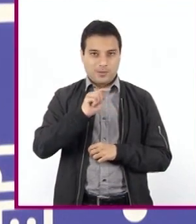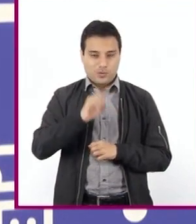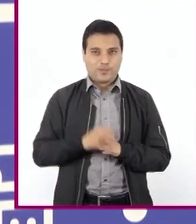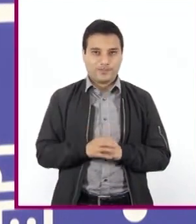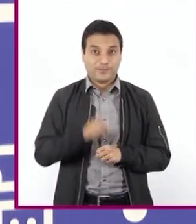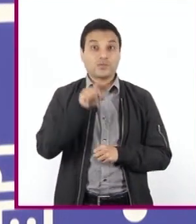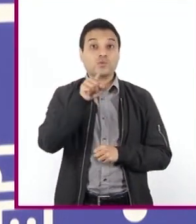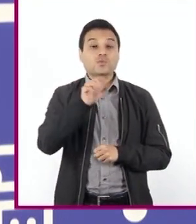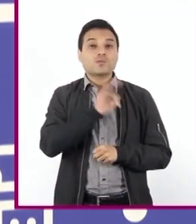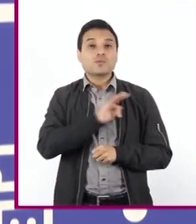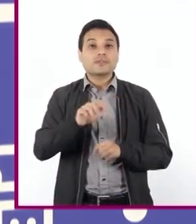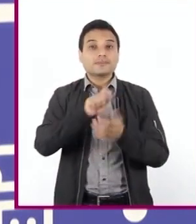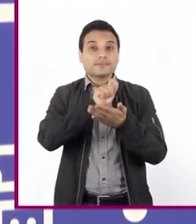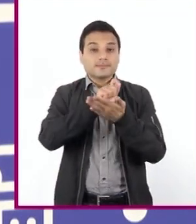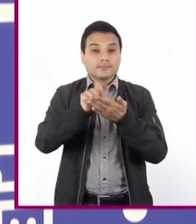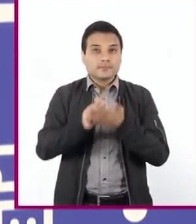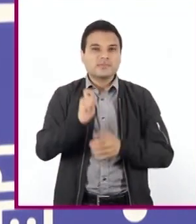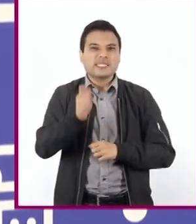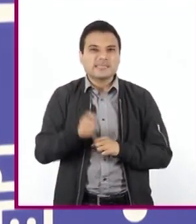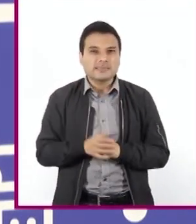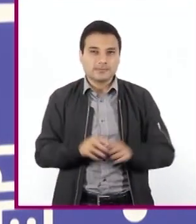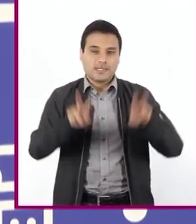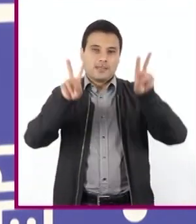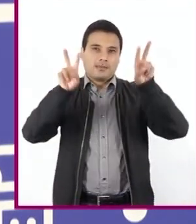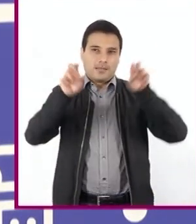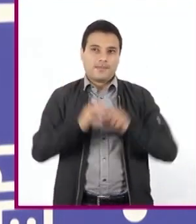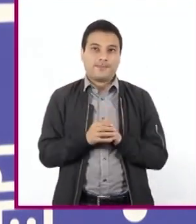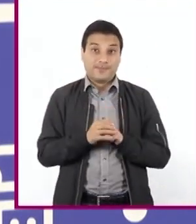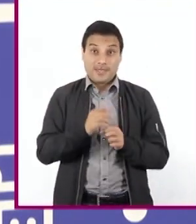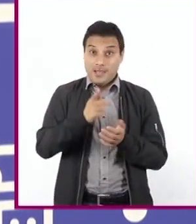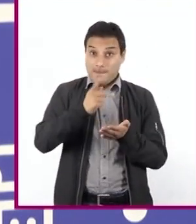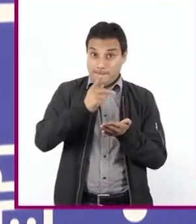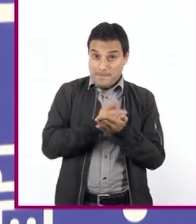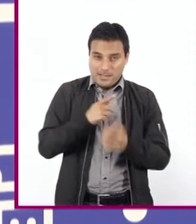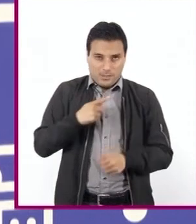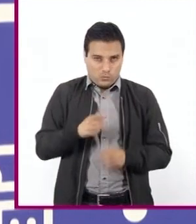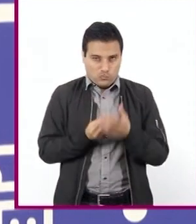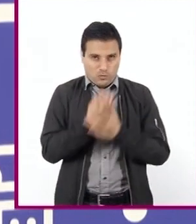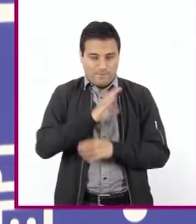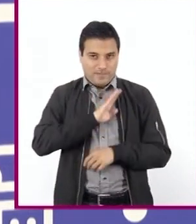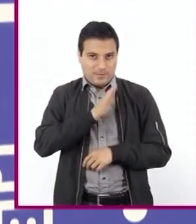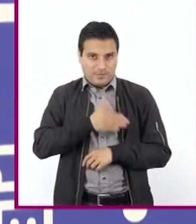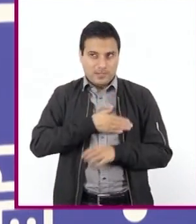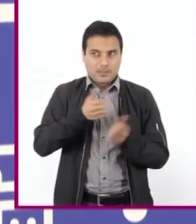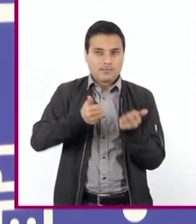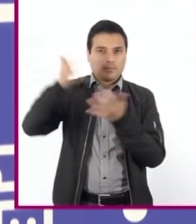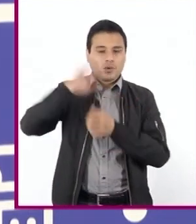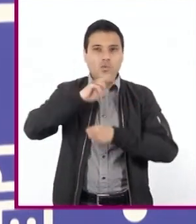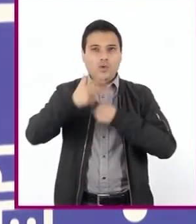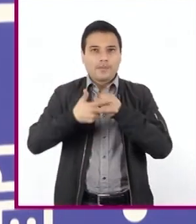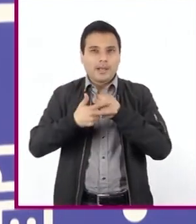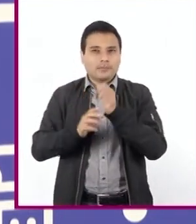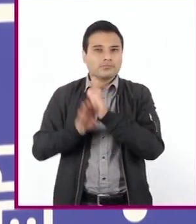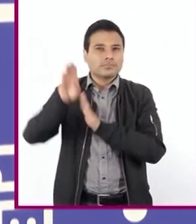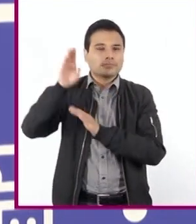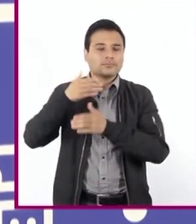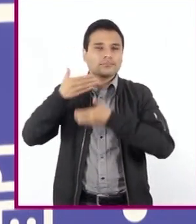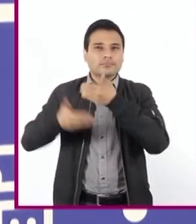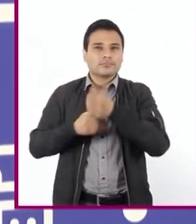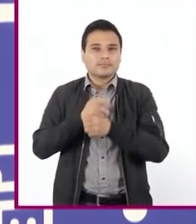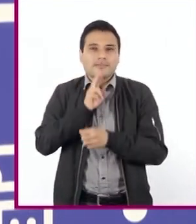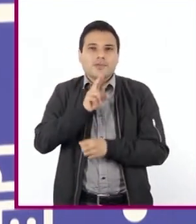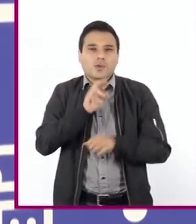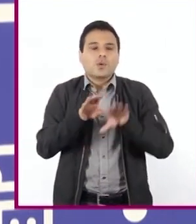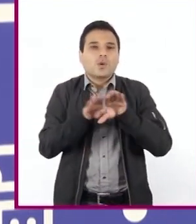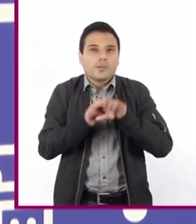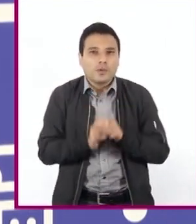un texto sobre cuál fue la importancia de la plata de Nueva España en la economía europea. Realicen un mapa mundial y